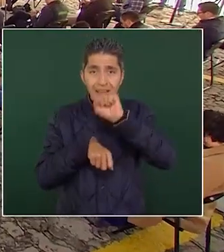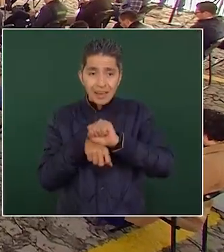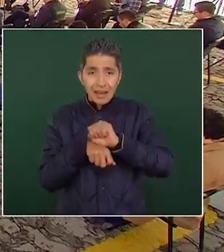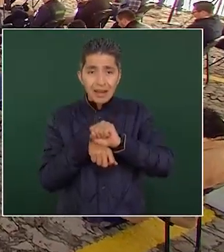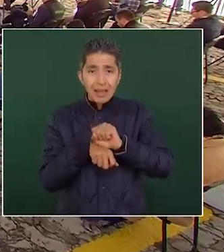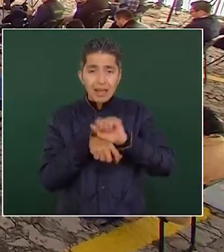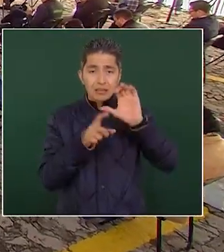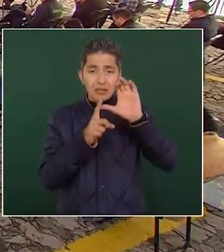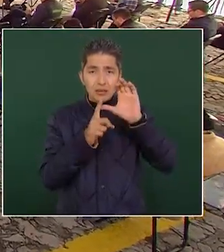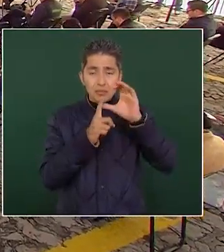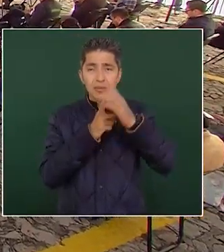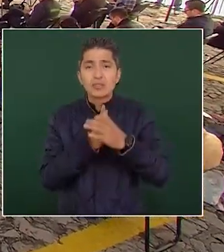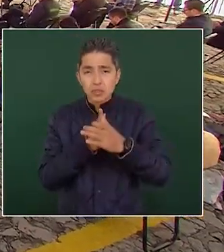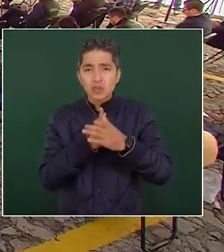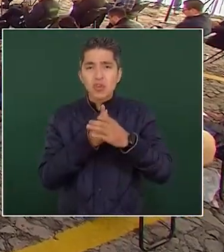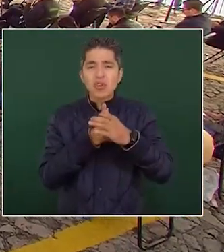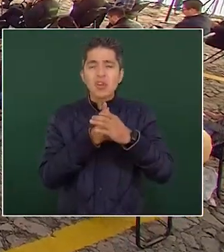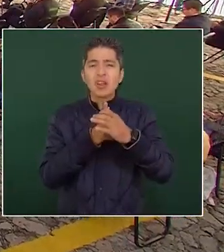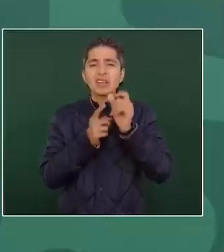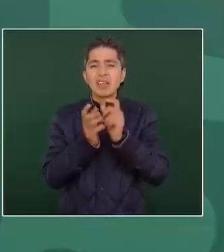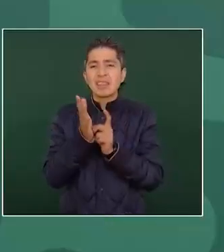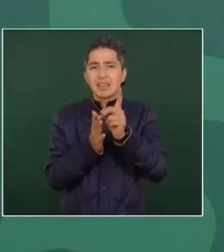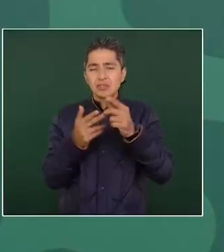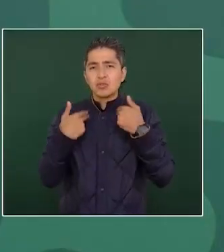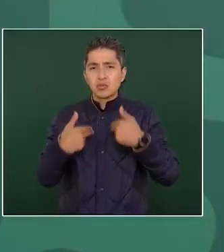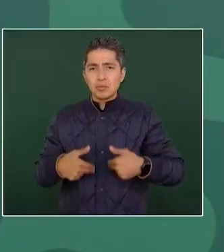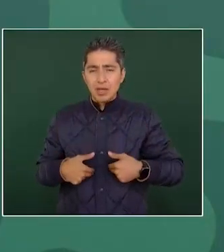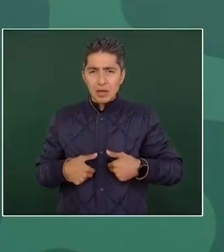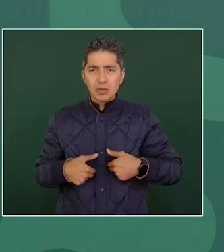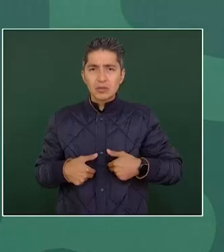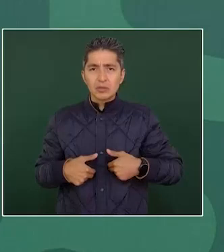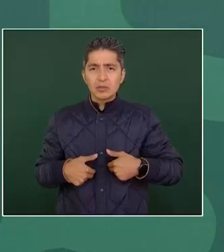Comisión Interamericana de Derechos Humanos,